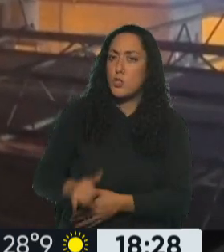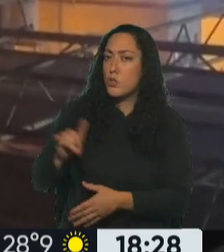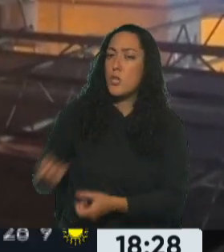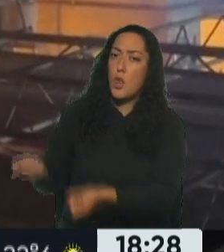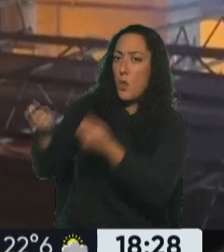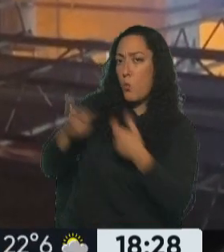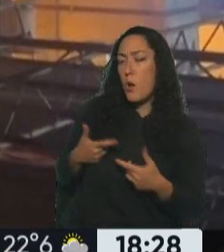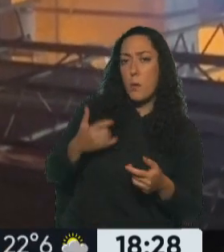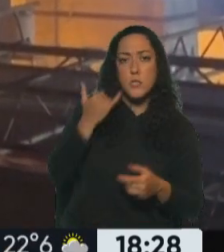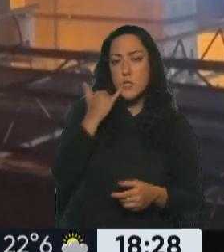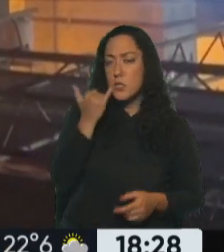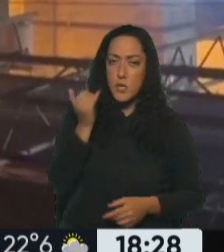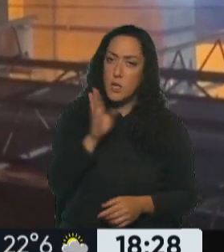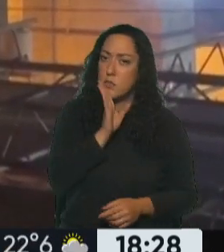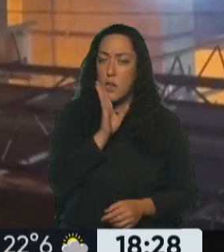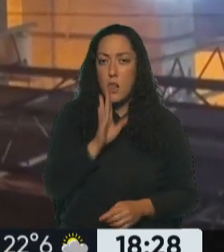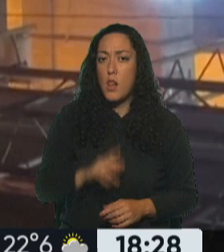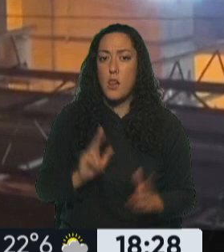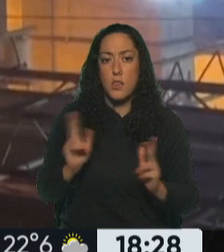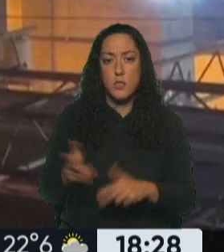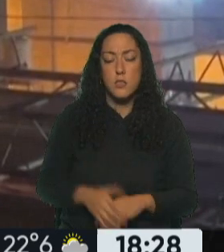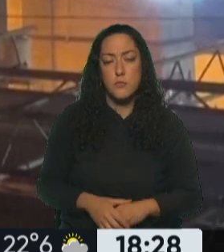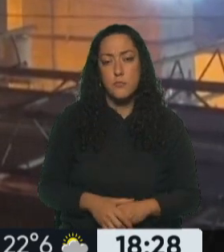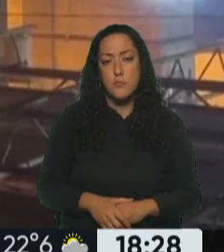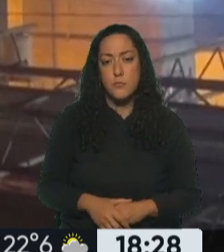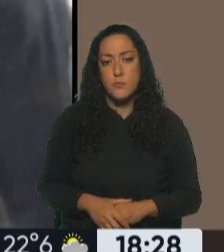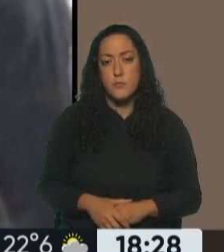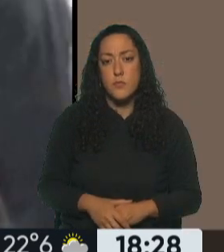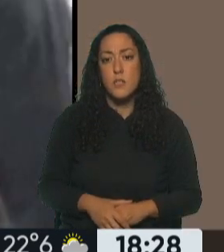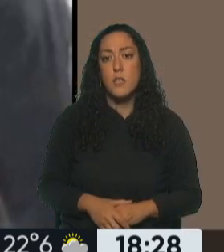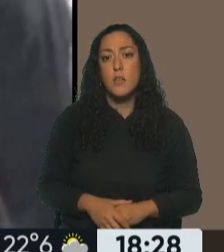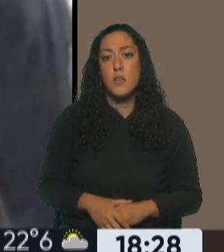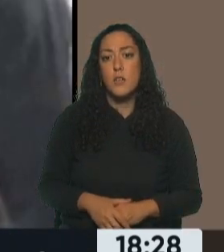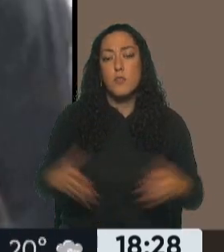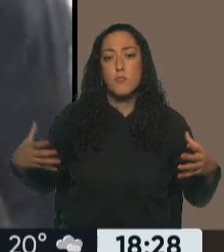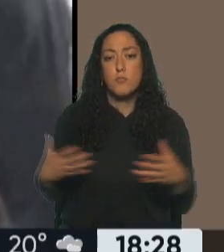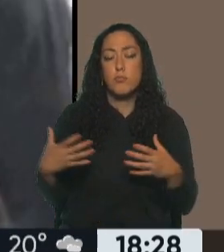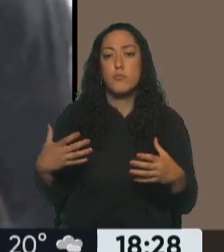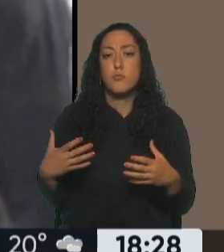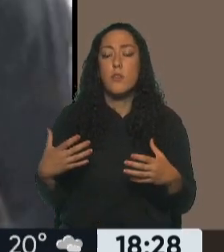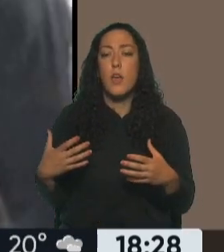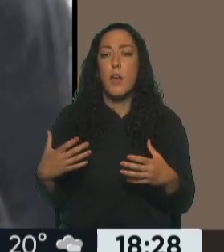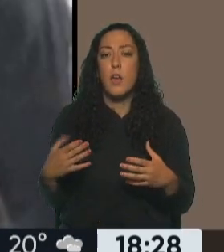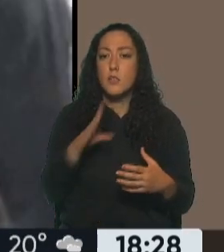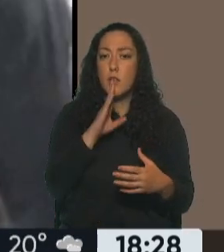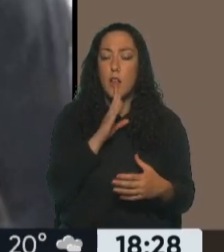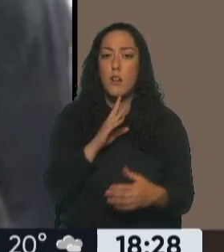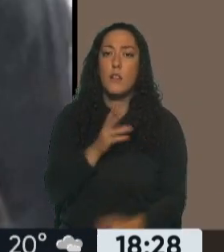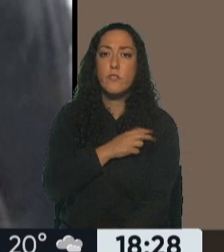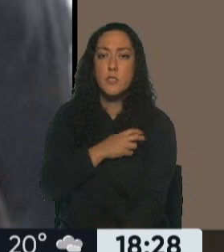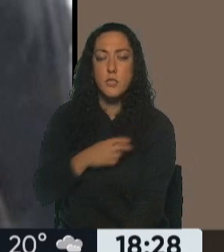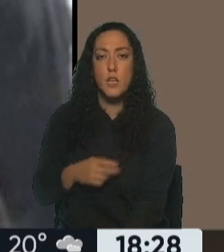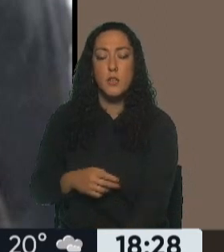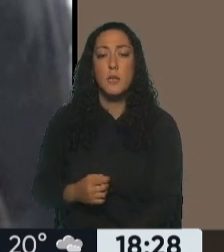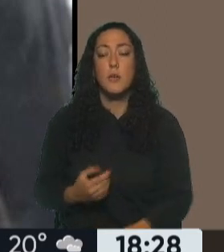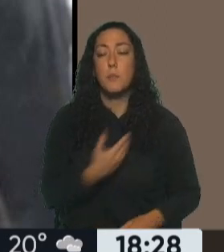inmediatamente a Israel señalaron las fuerzas de defensa de Israel en un comunicado el Primer Ministro